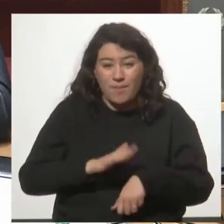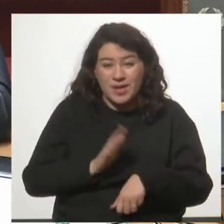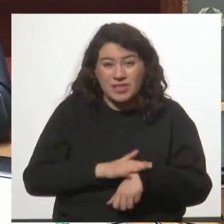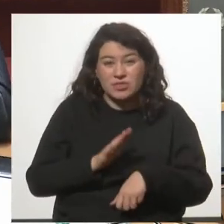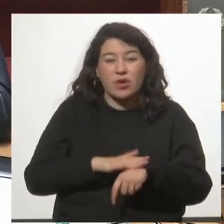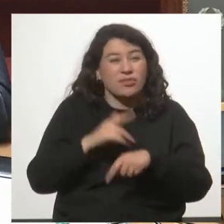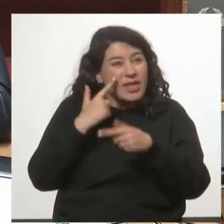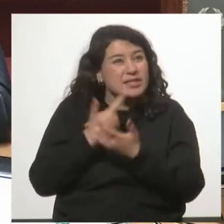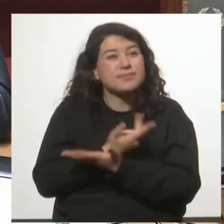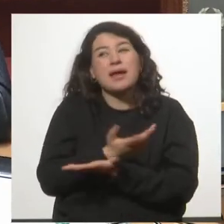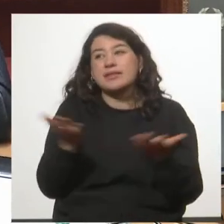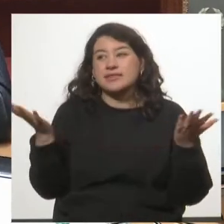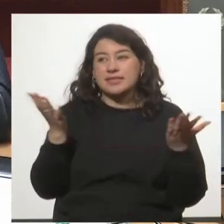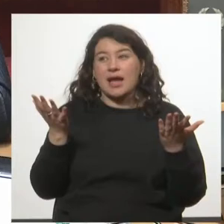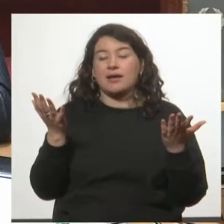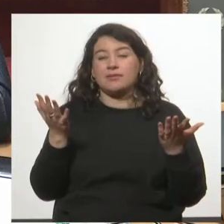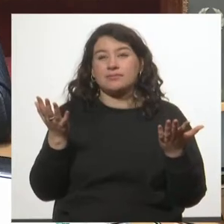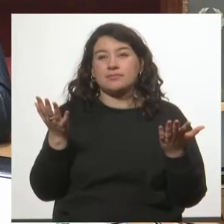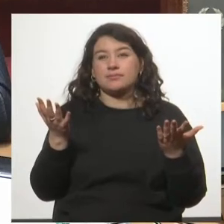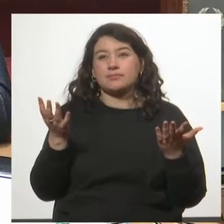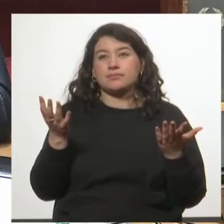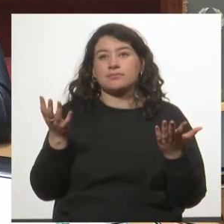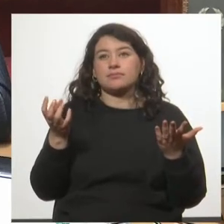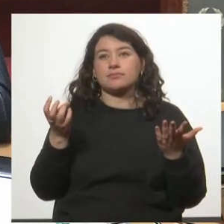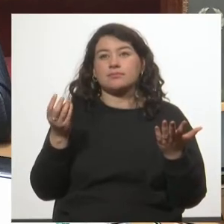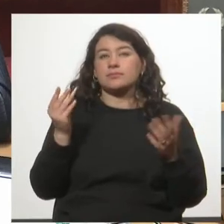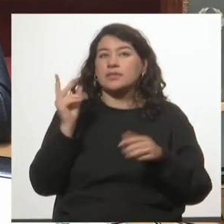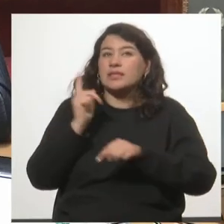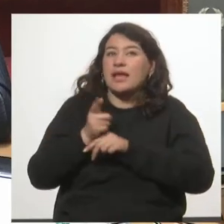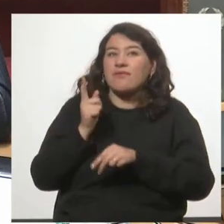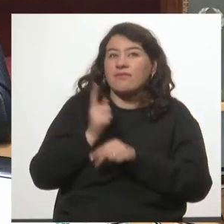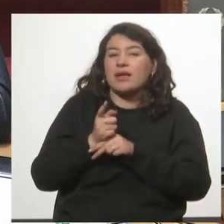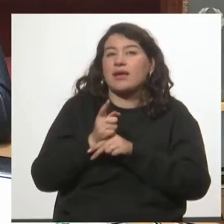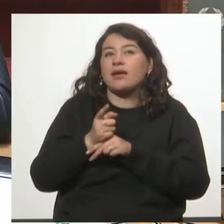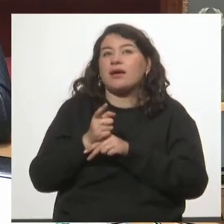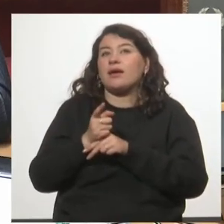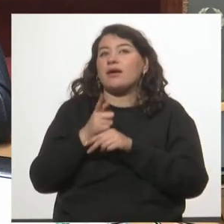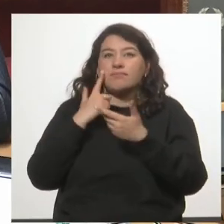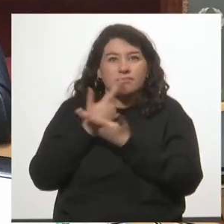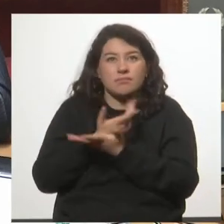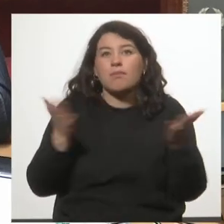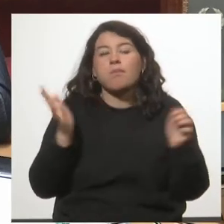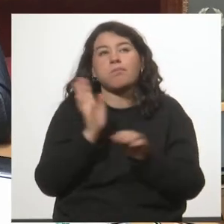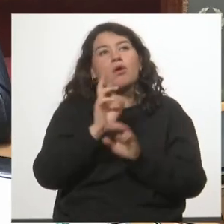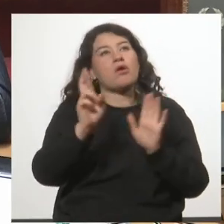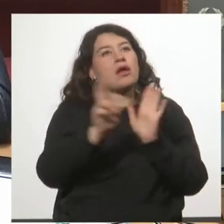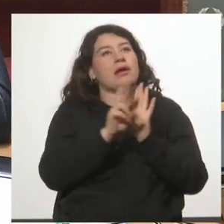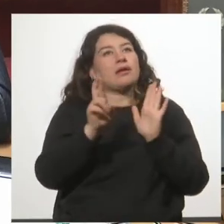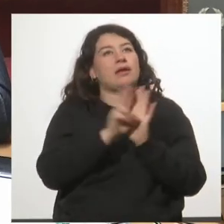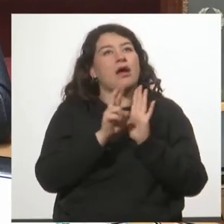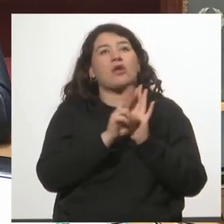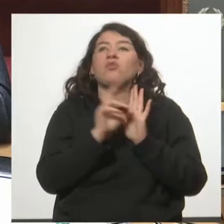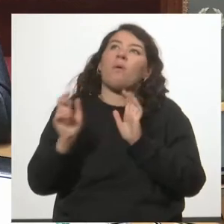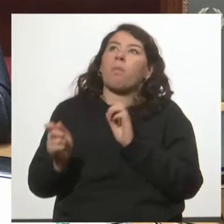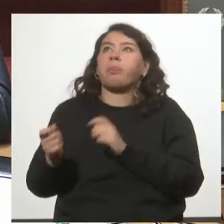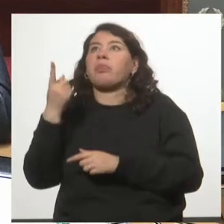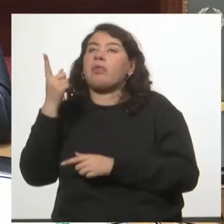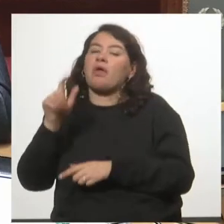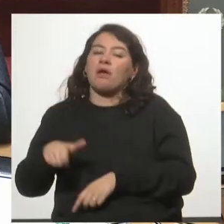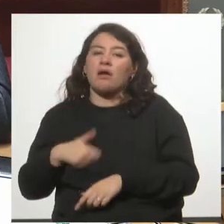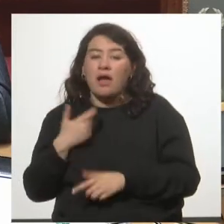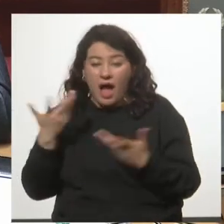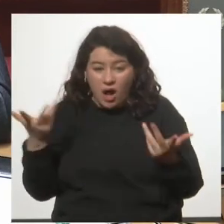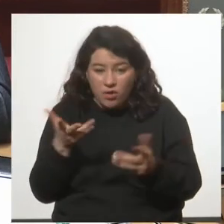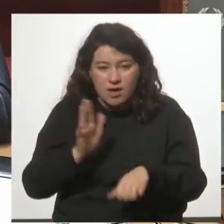transparencia que debería ser la regla y no la excepción es lo que está pasando